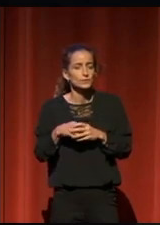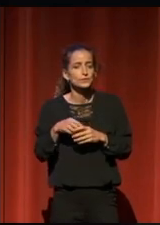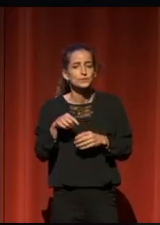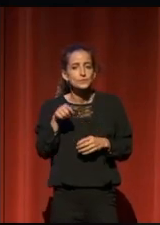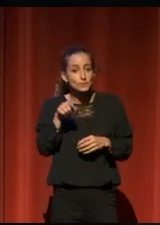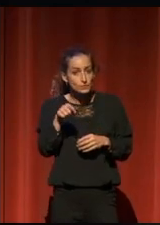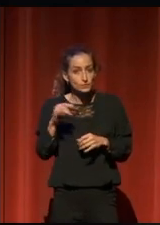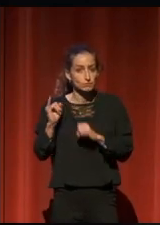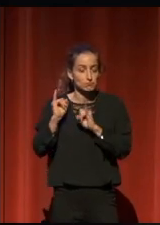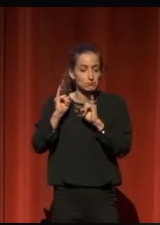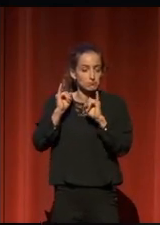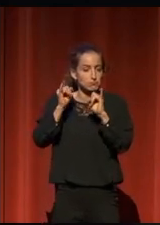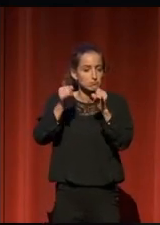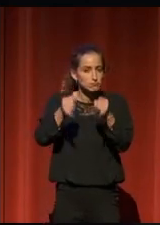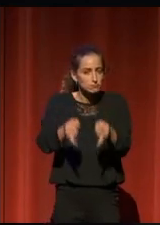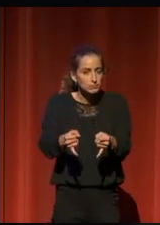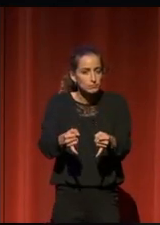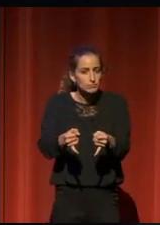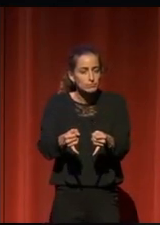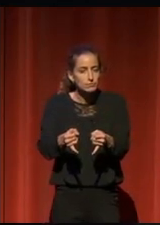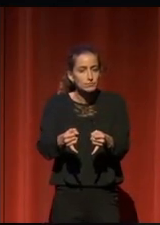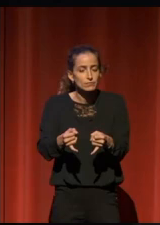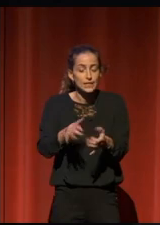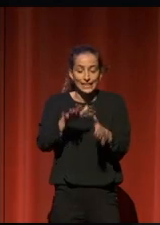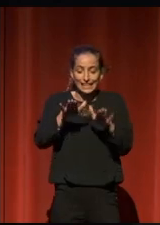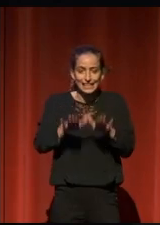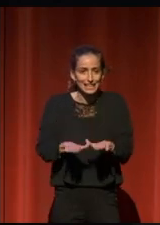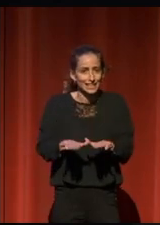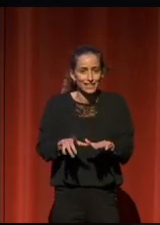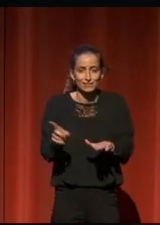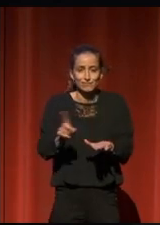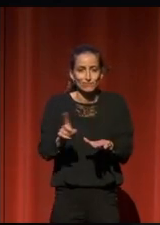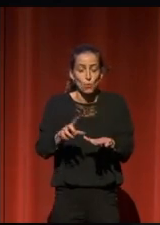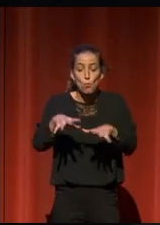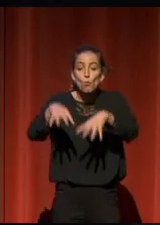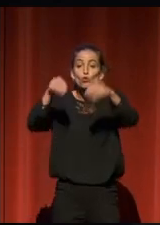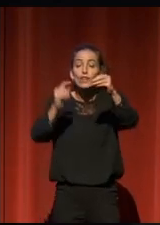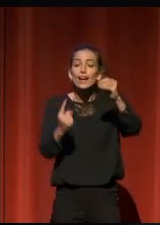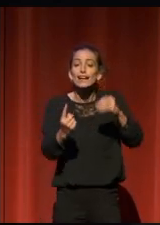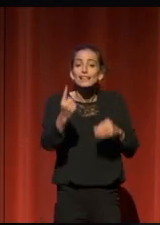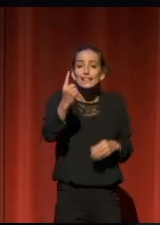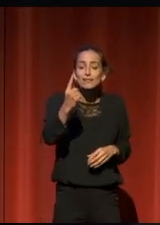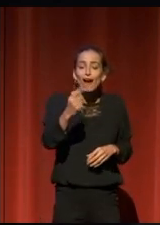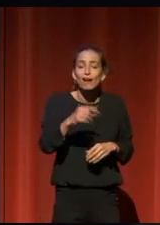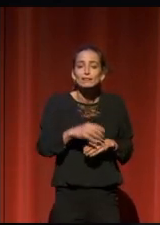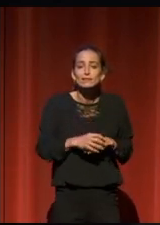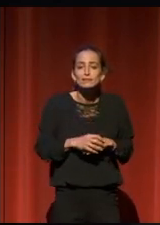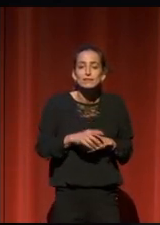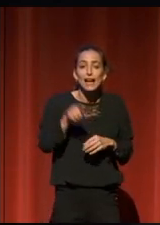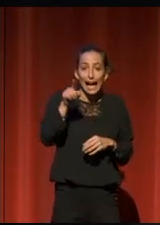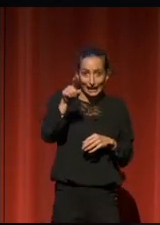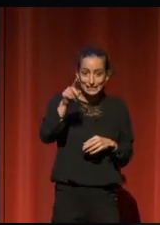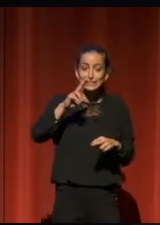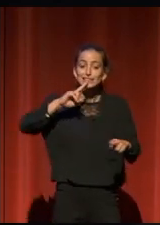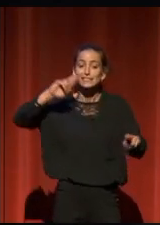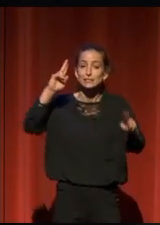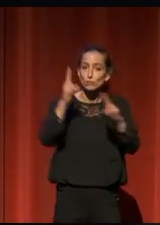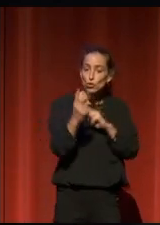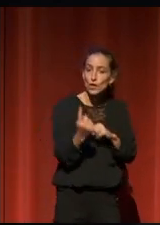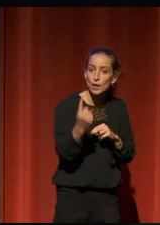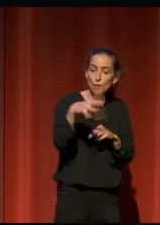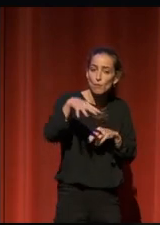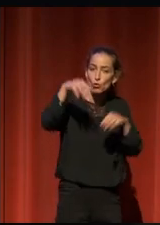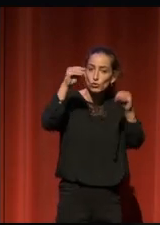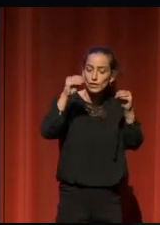y el que va sin detenerse monte arriba, el que responde al ladrido y el